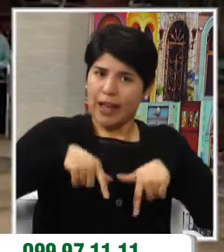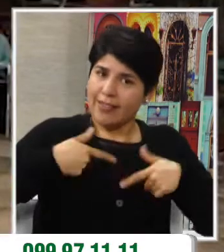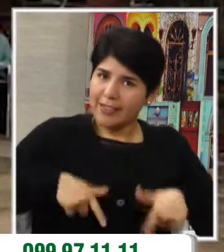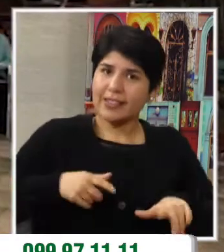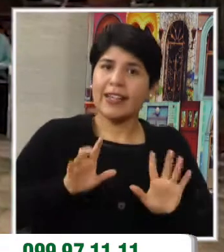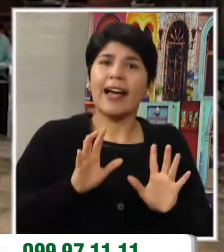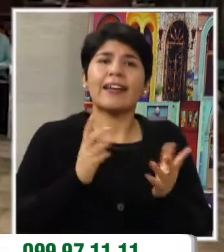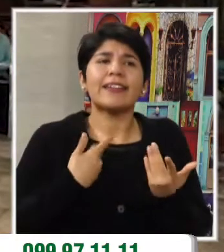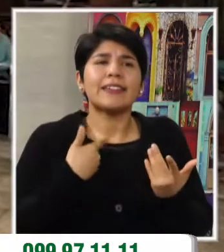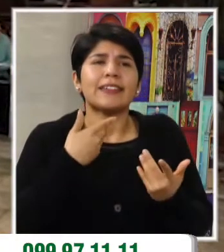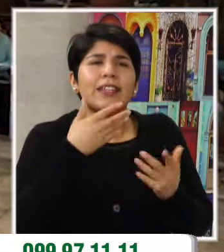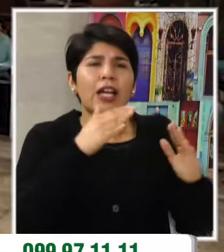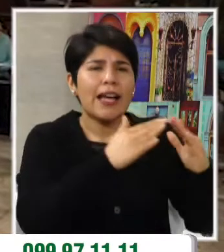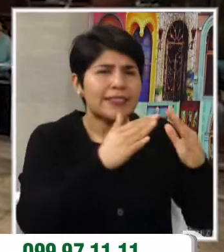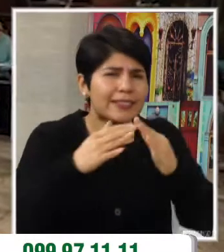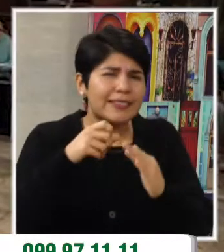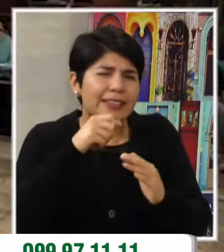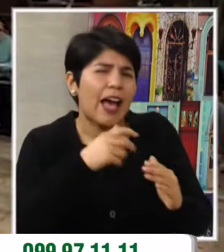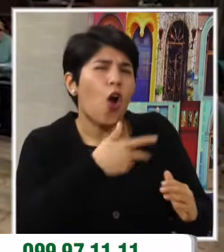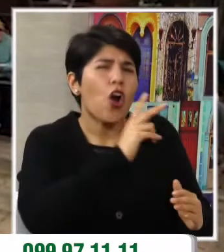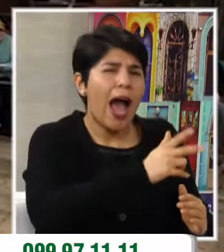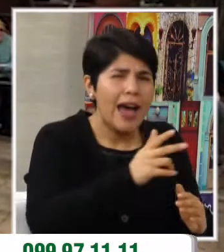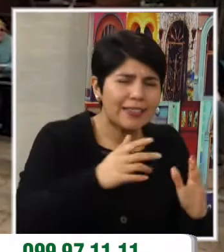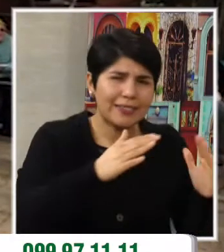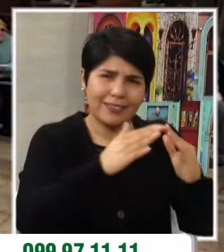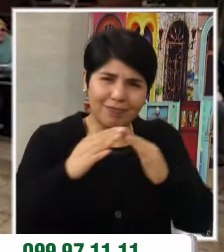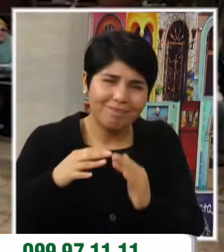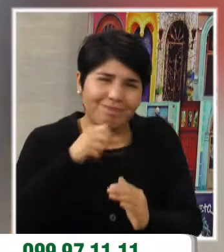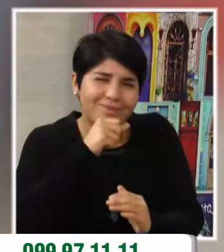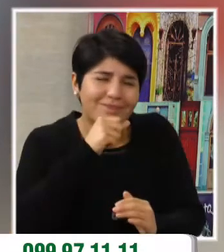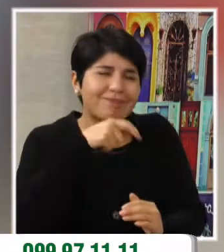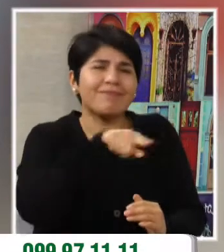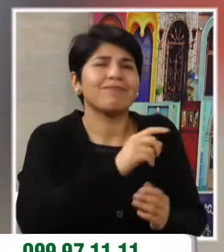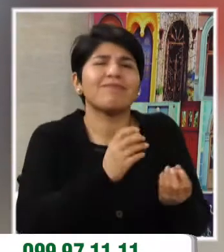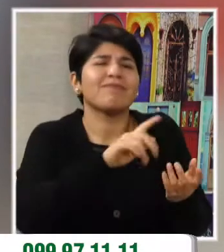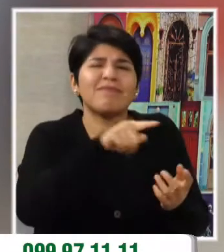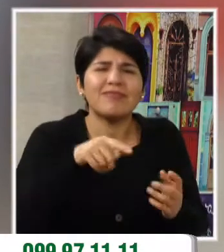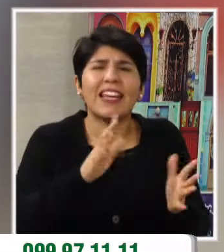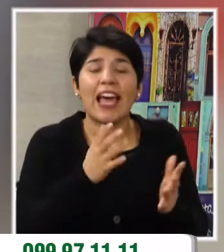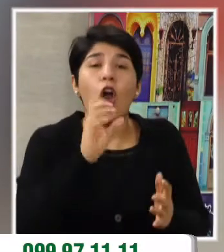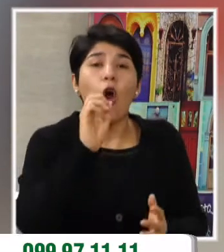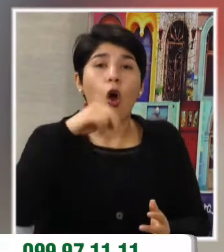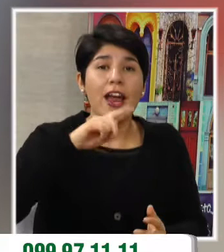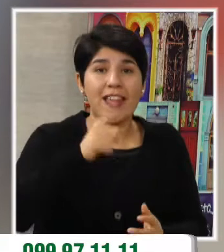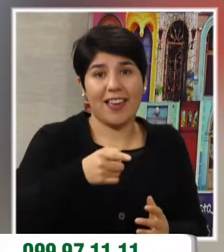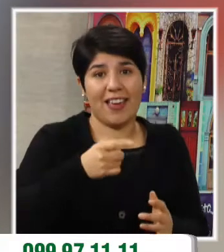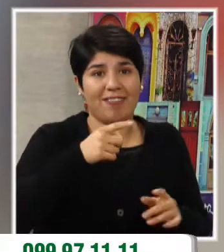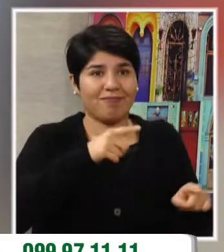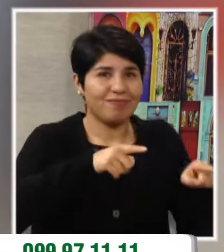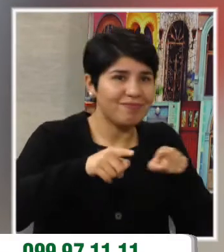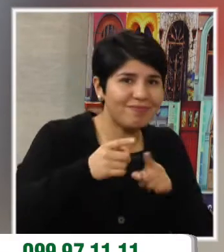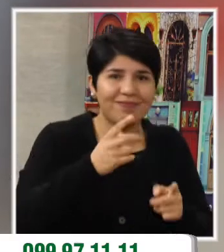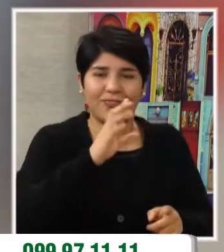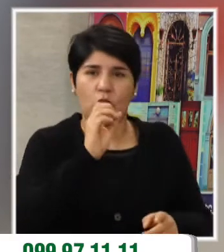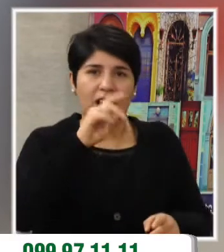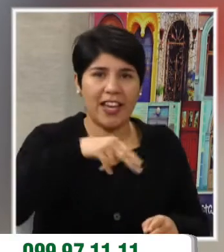con los hogares de ancianos que quiero decir con esto que son los que gestionan las ong sin fines de lucro para los